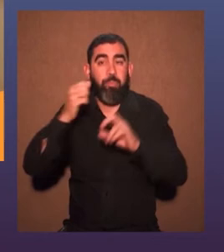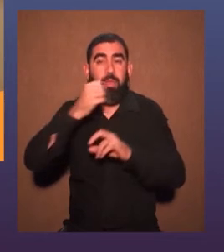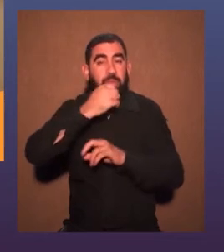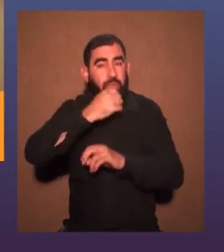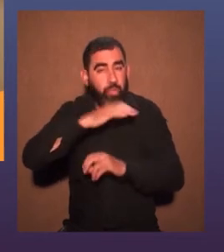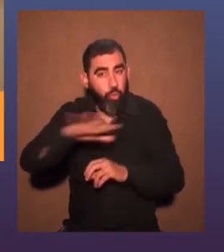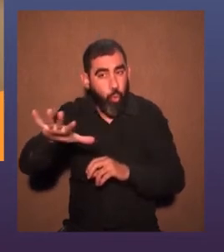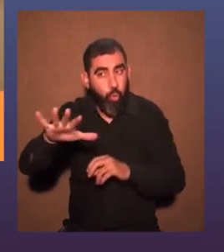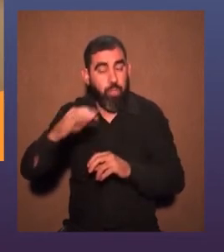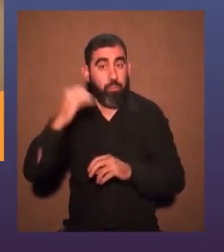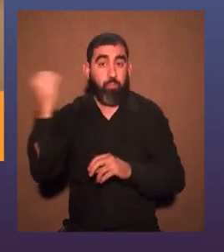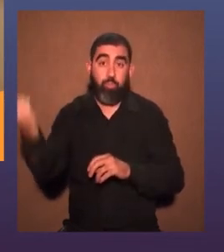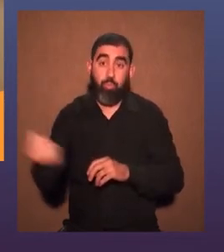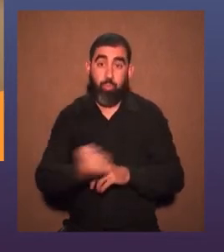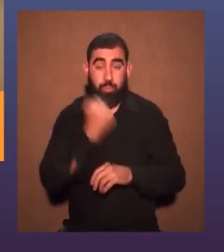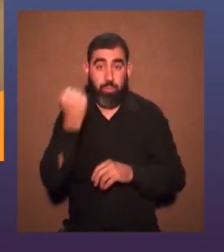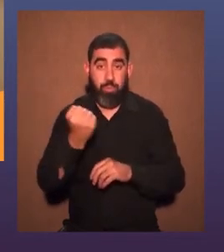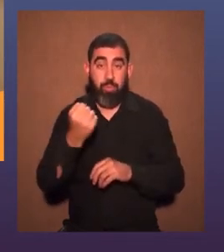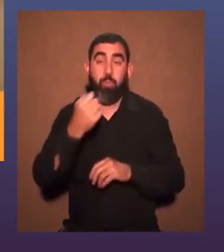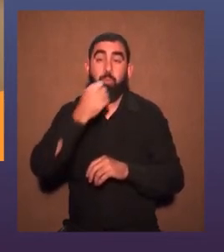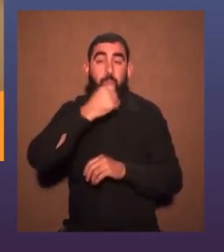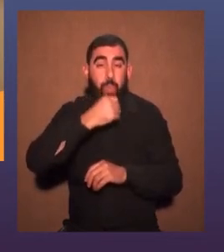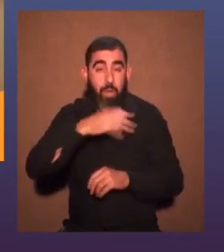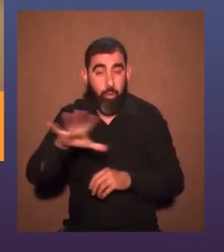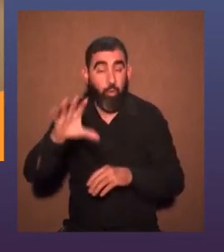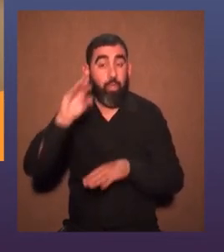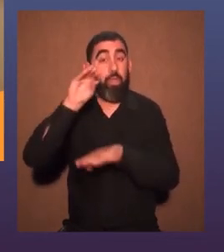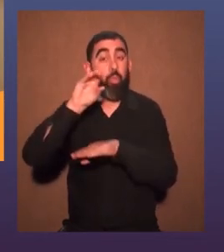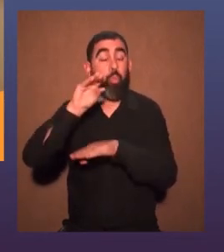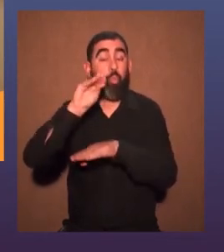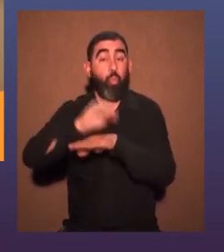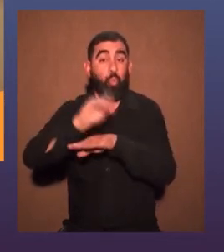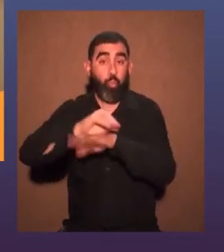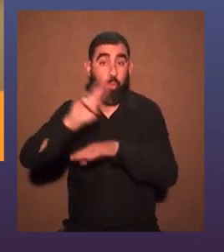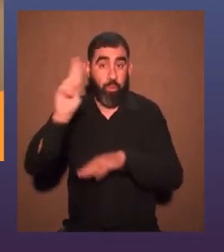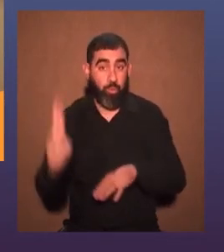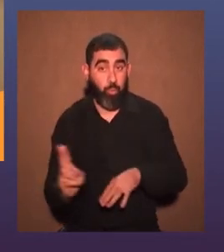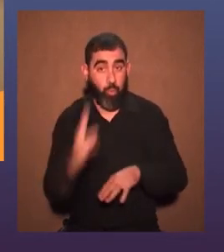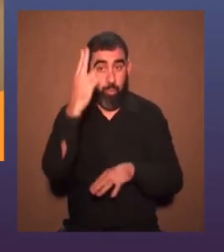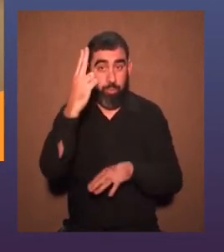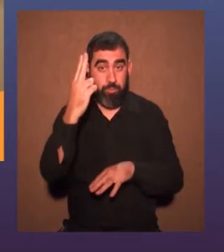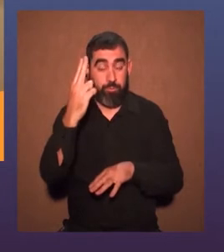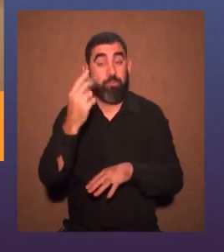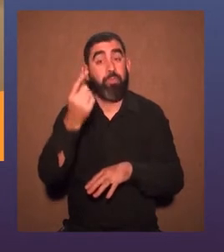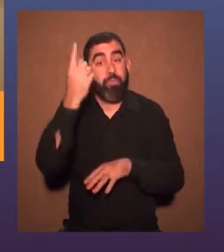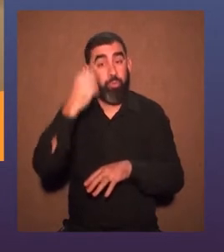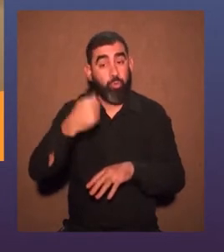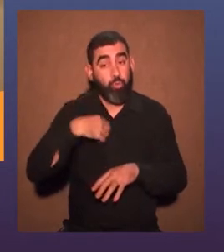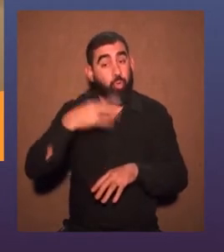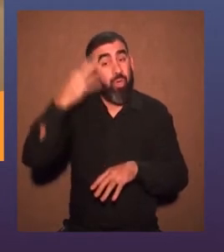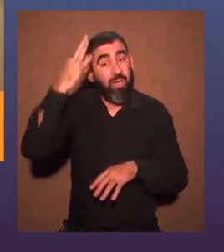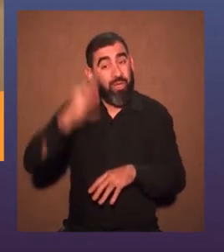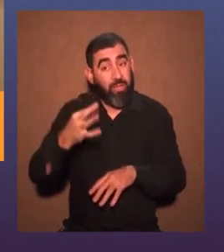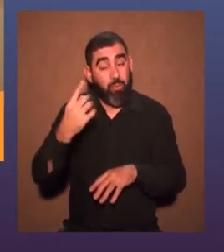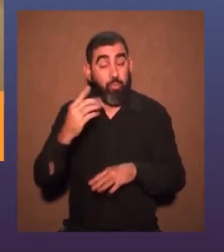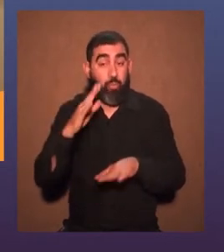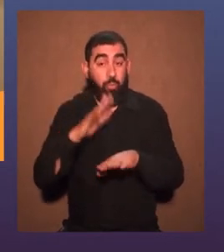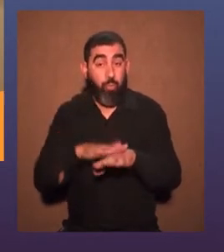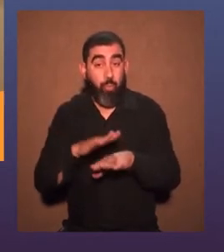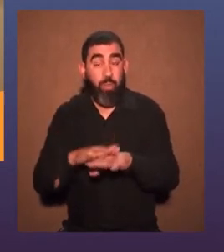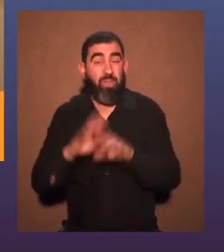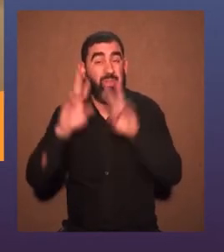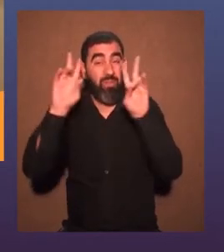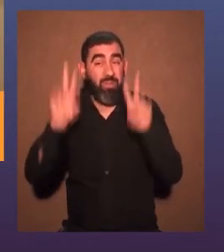histórica, incluso muy importante para la historia de la cultura uruguaya, ¿no? Entonces, yo creo que en un punto, y